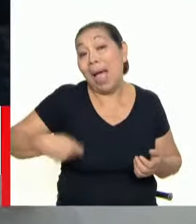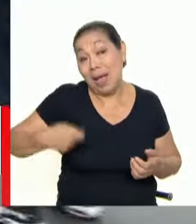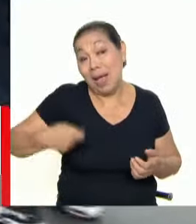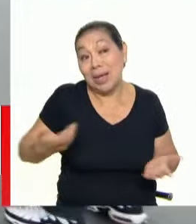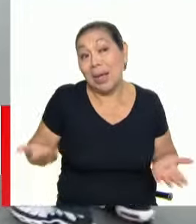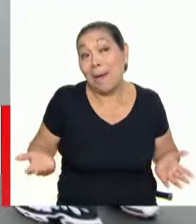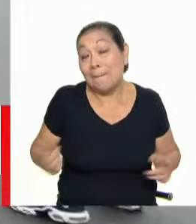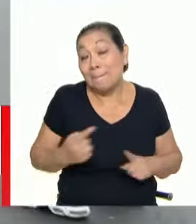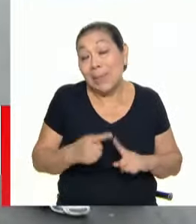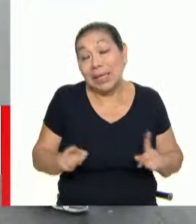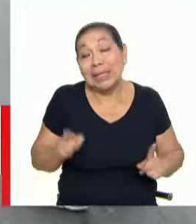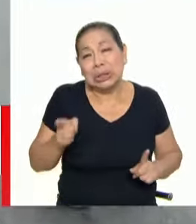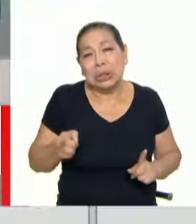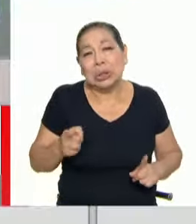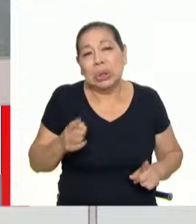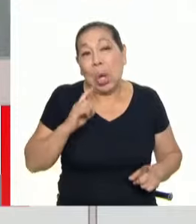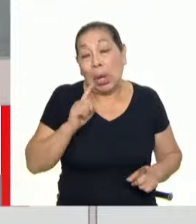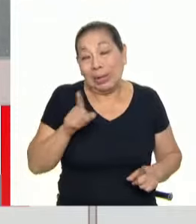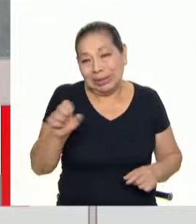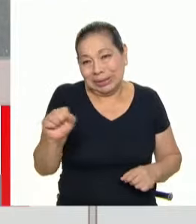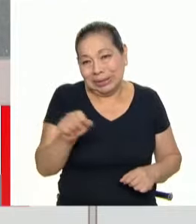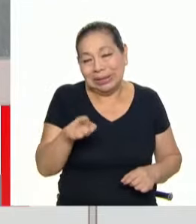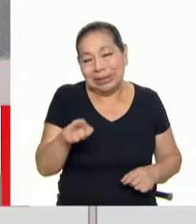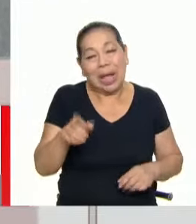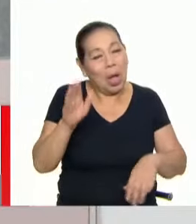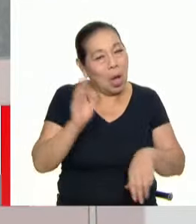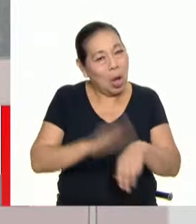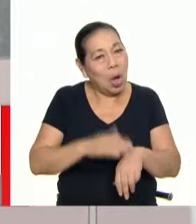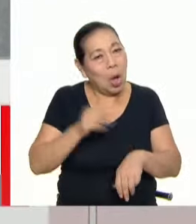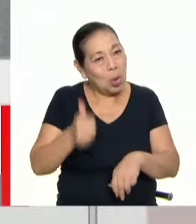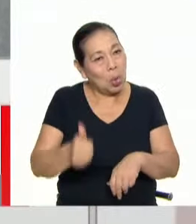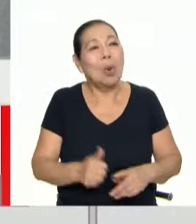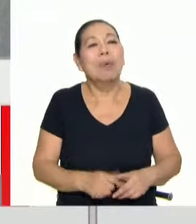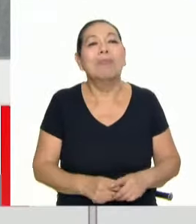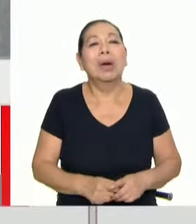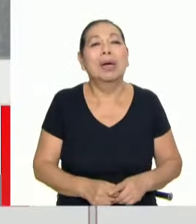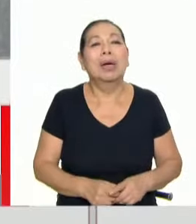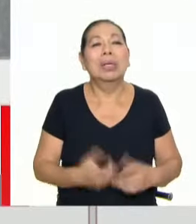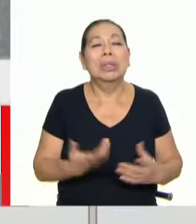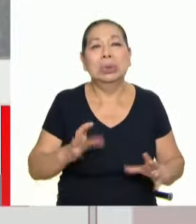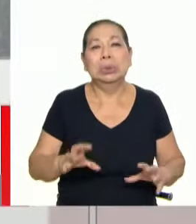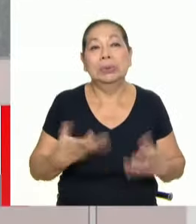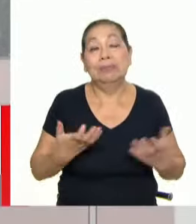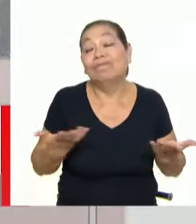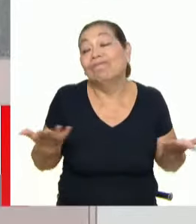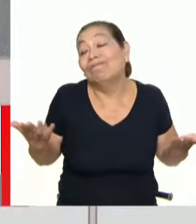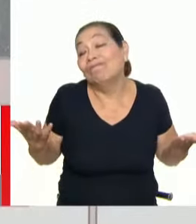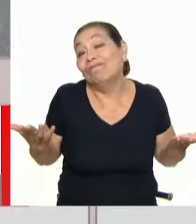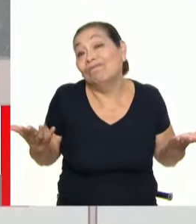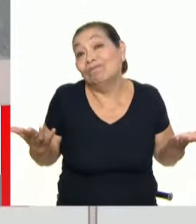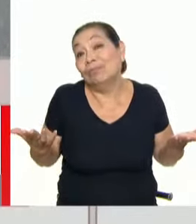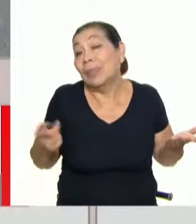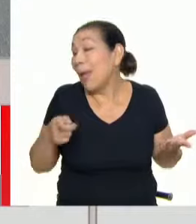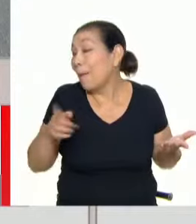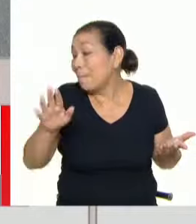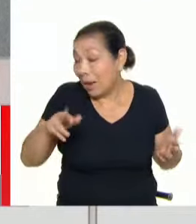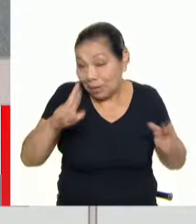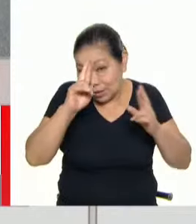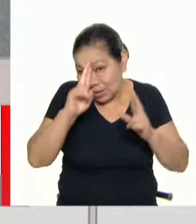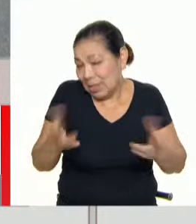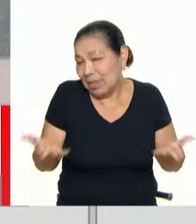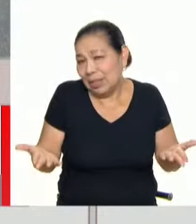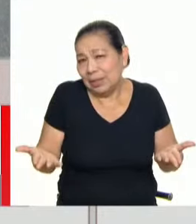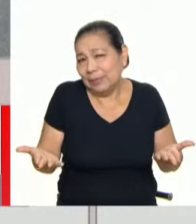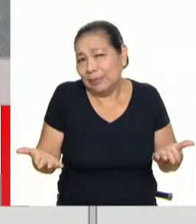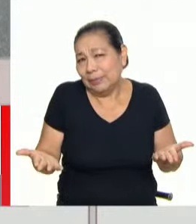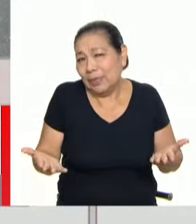elevado, y sin duda este mismo chofer ha sido el causante del detonante de estas decisiones, ¿no? Está infringiendo la norma. Tiene